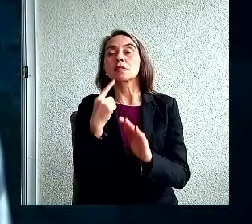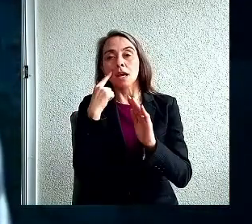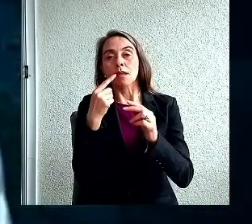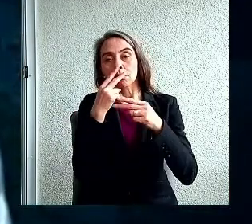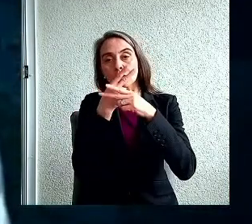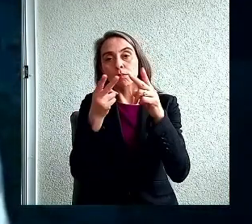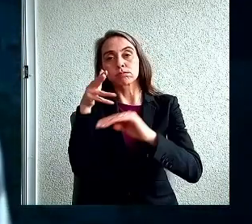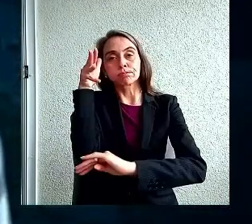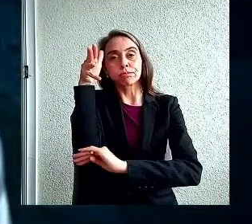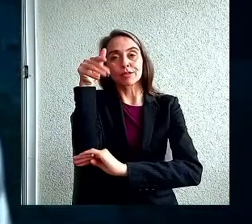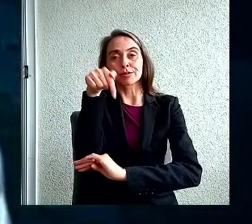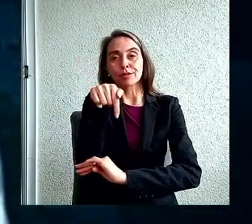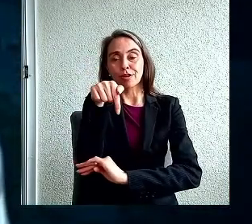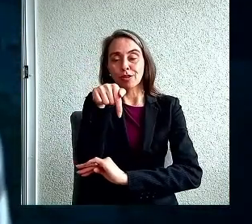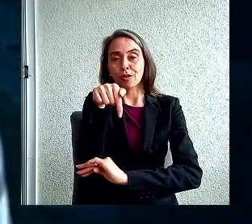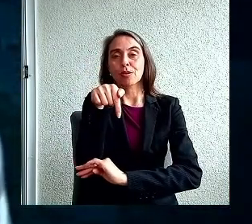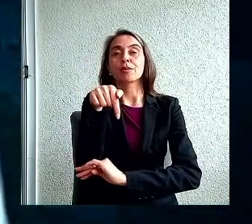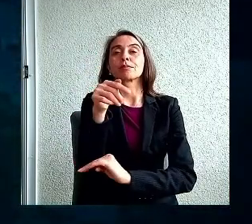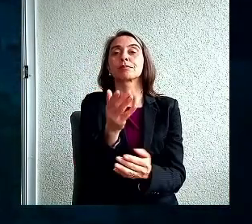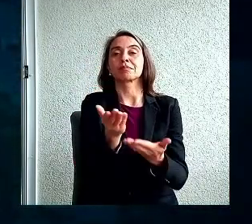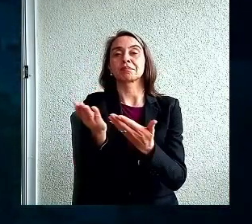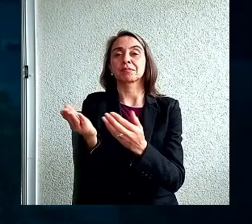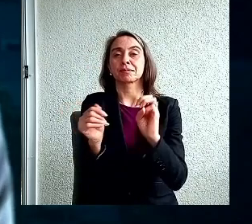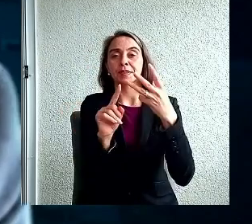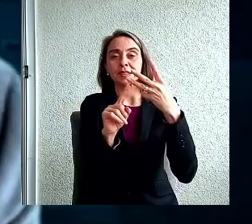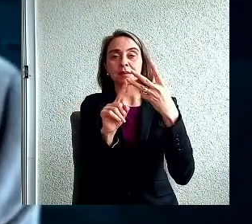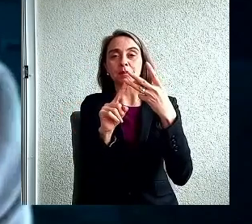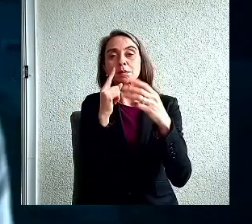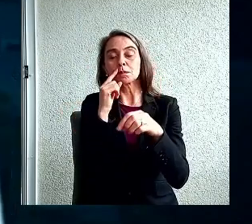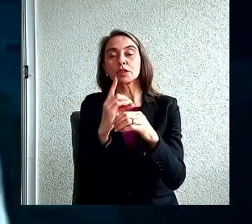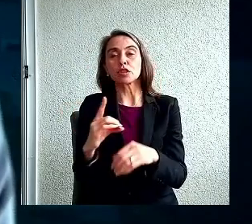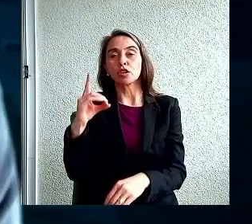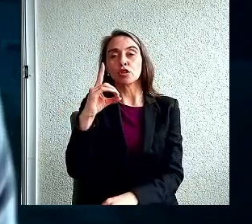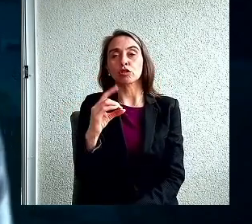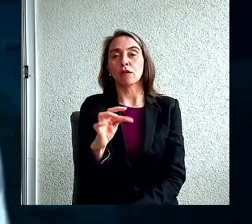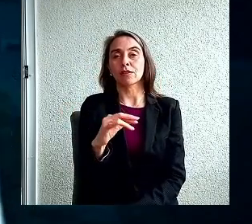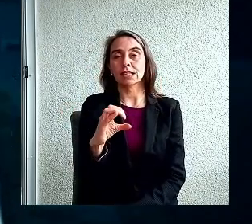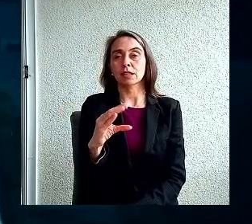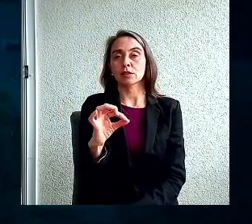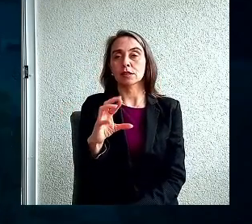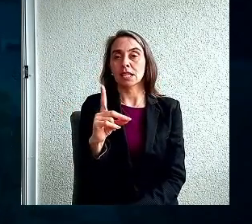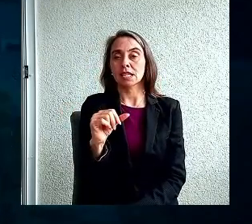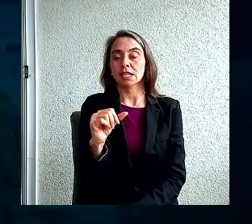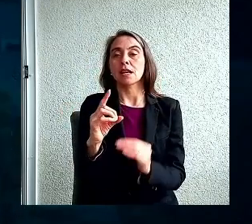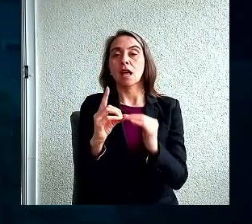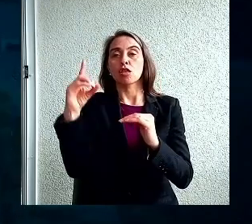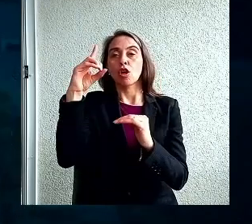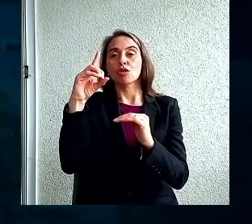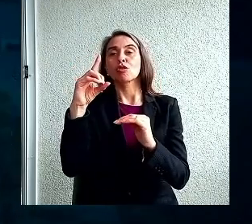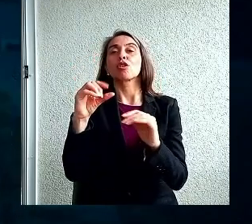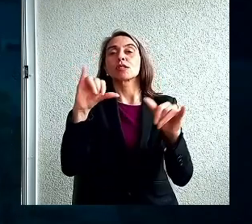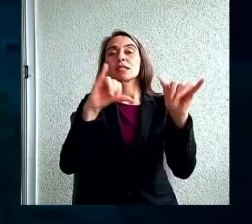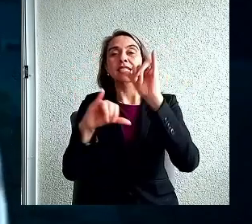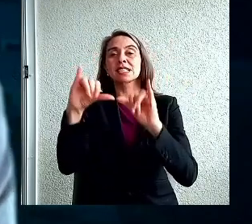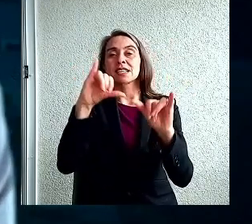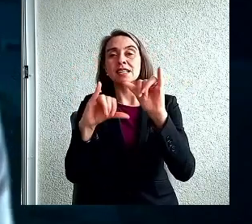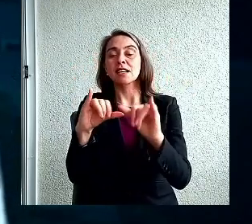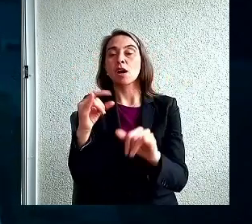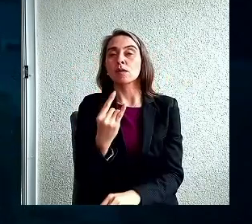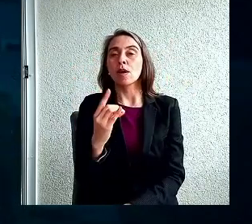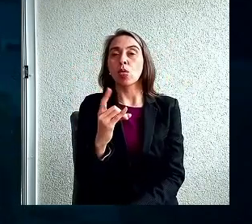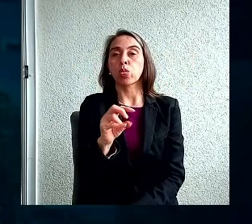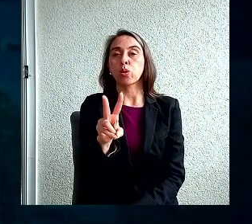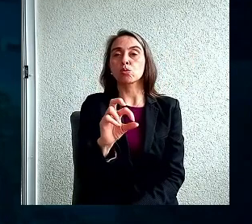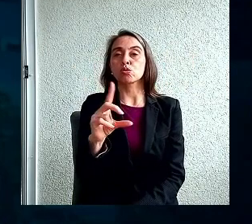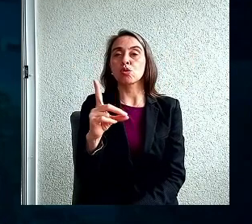Ciencias Químicas de la Universidad de Düsseldorf, en Alemania, y académico del Departamento de Química de la Universidad Técnica Federico Santa María. Además es director del Centro